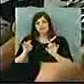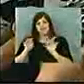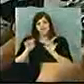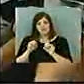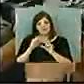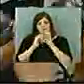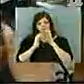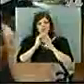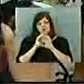telecomunicaciones.